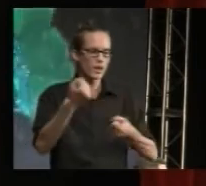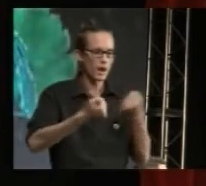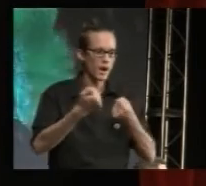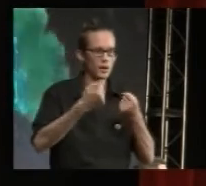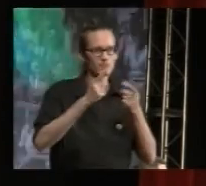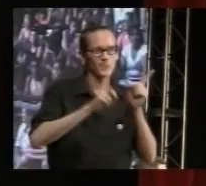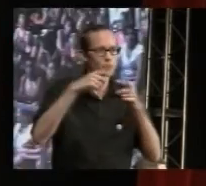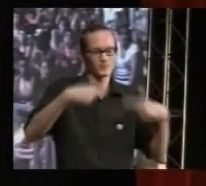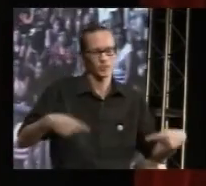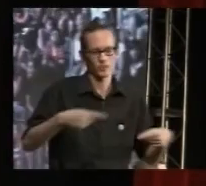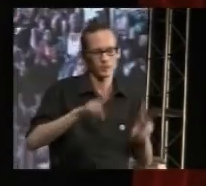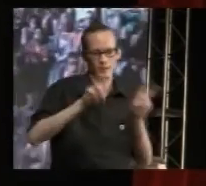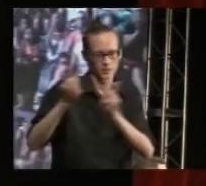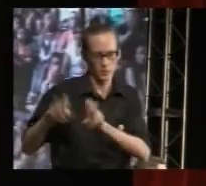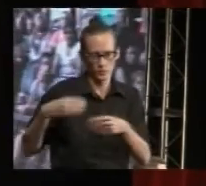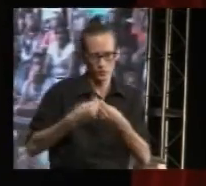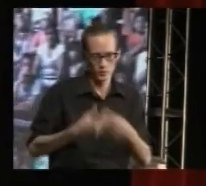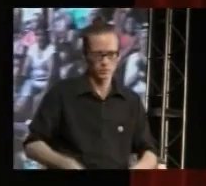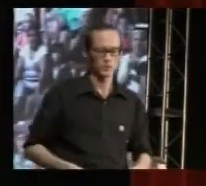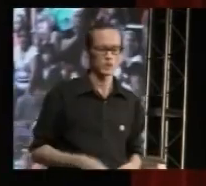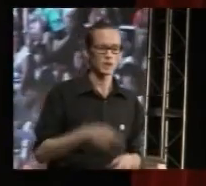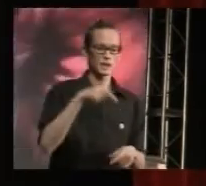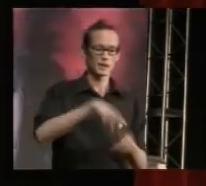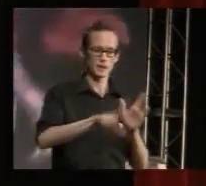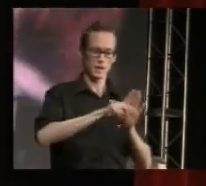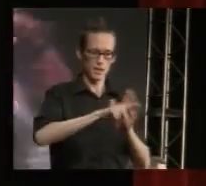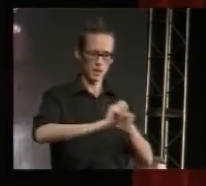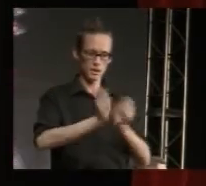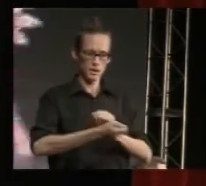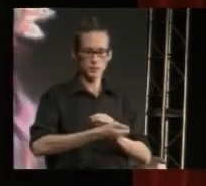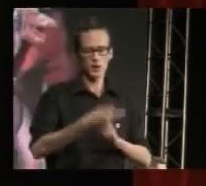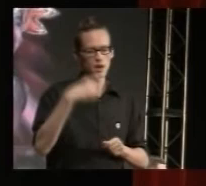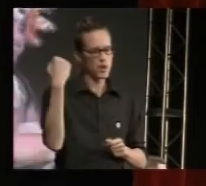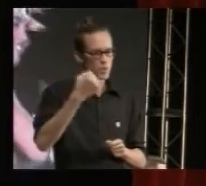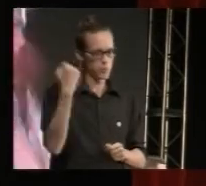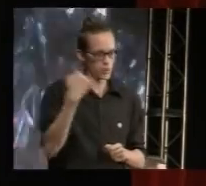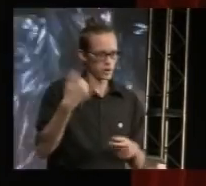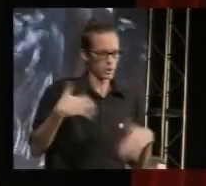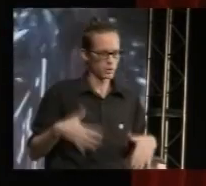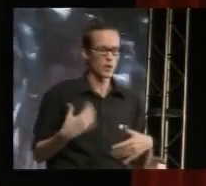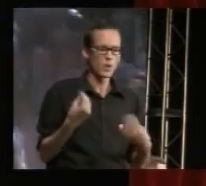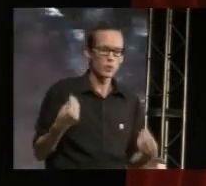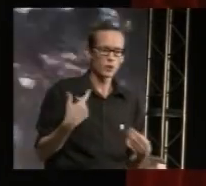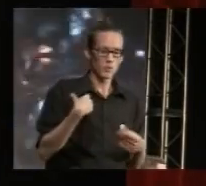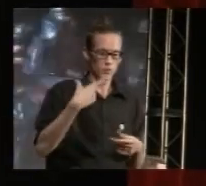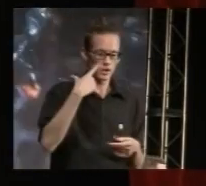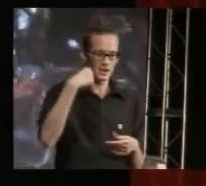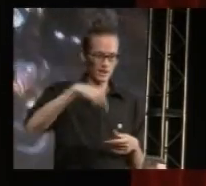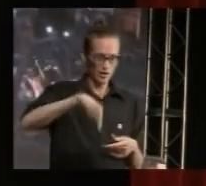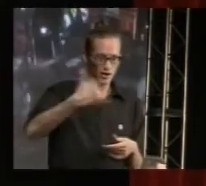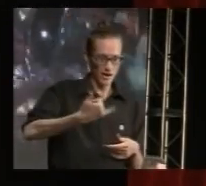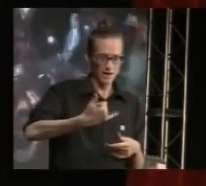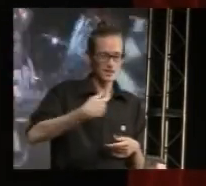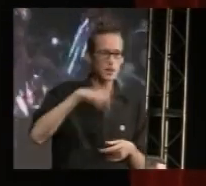otros temas. Esta modificación del código de edificación nos importa sobremanera porque el vigente data del año